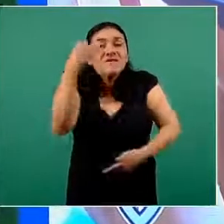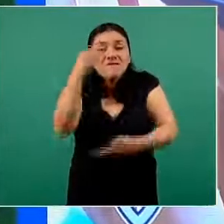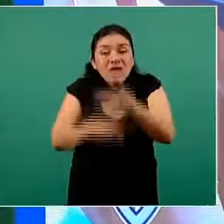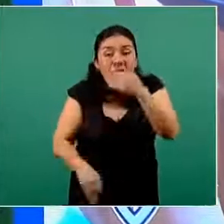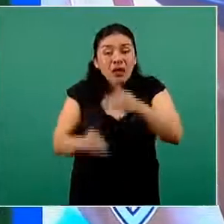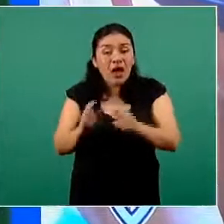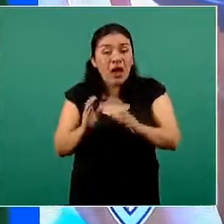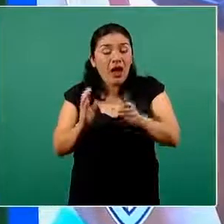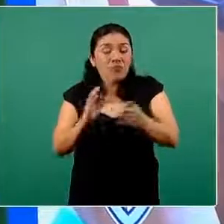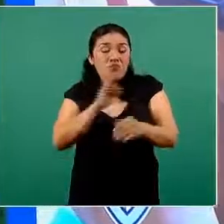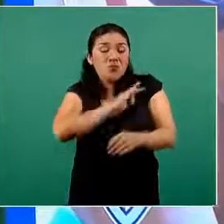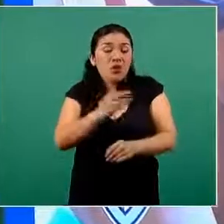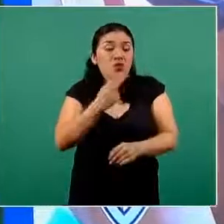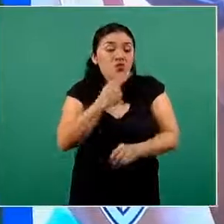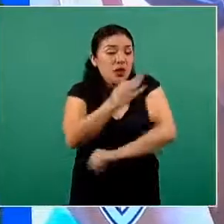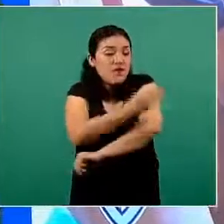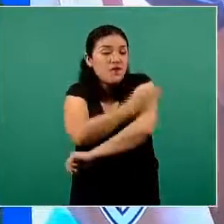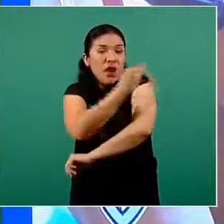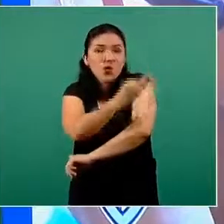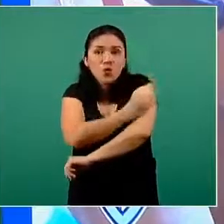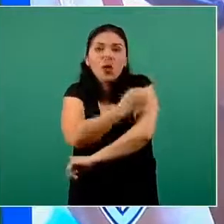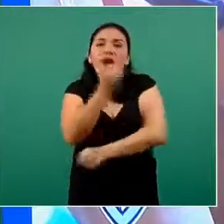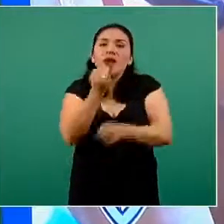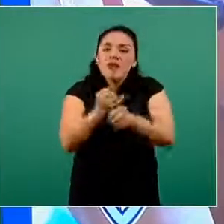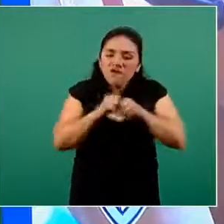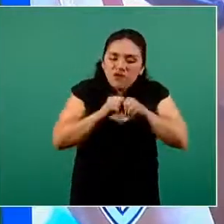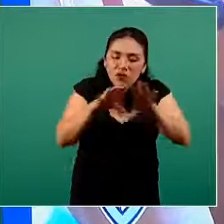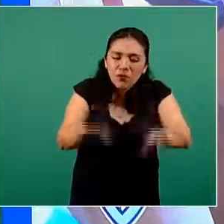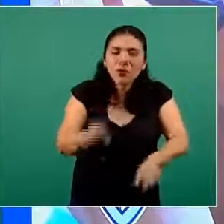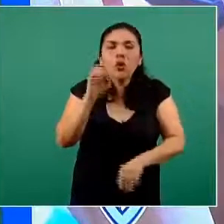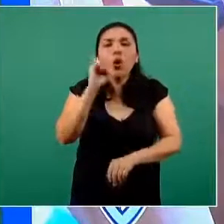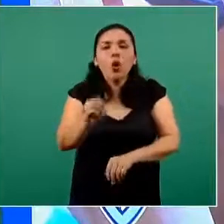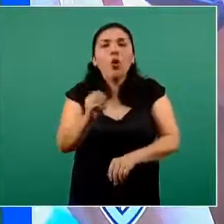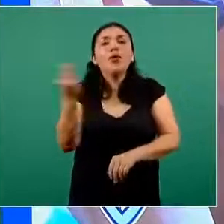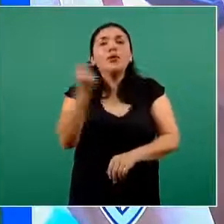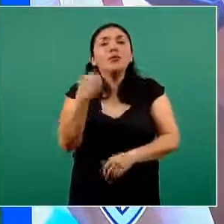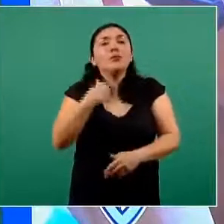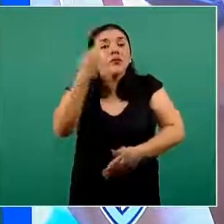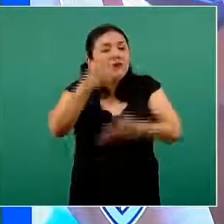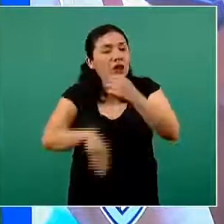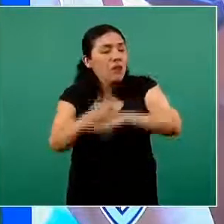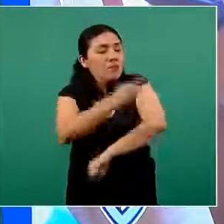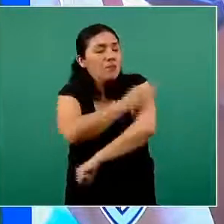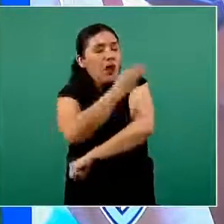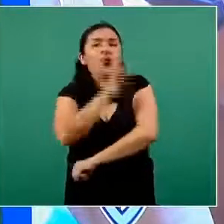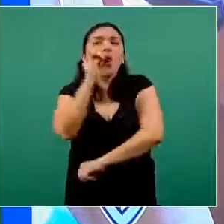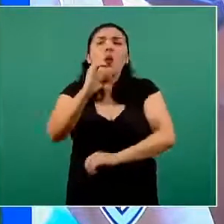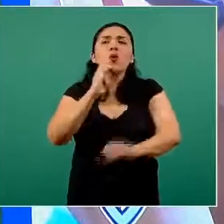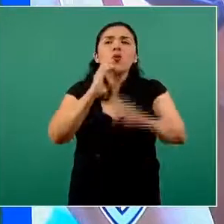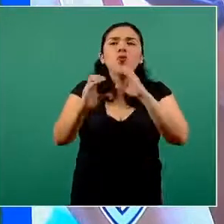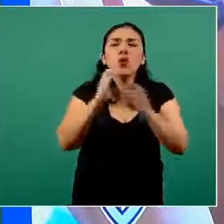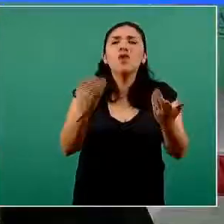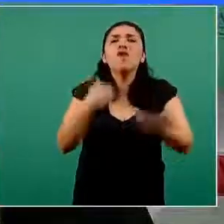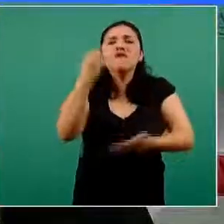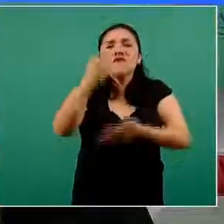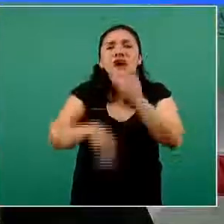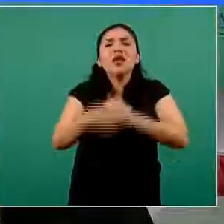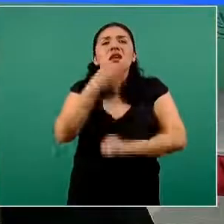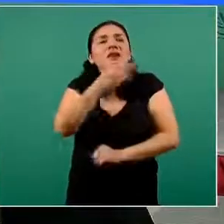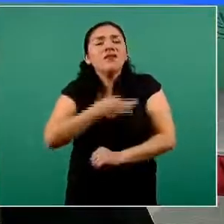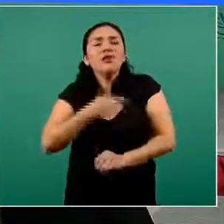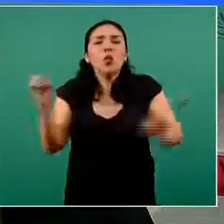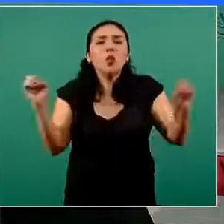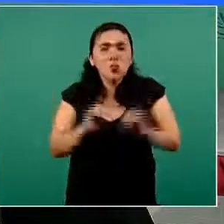de acceso a información y que nadie se quede sin la posibilidad de comunicar que no ha sido